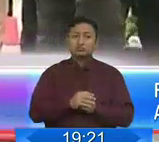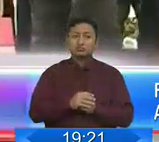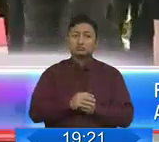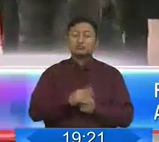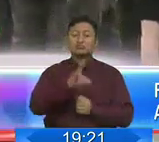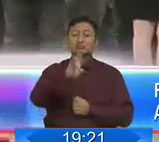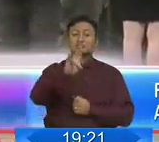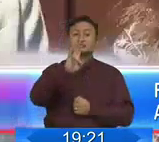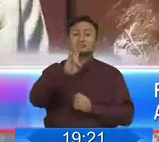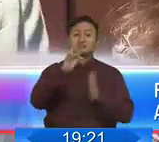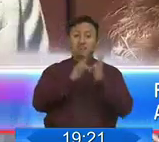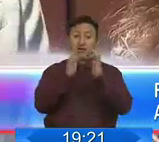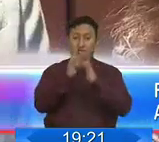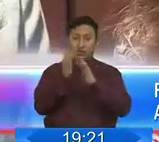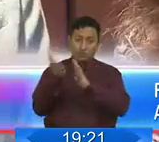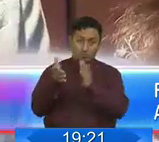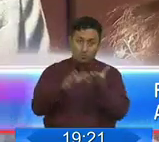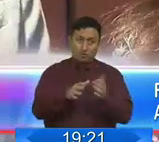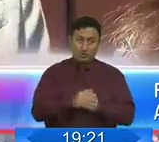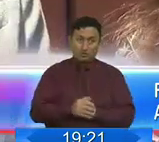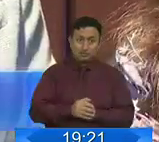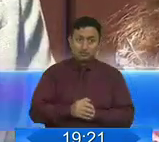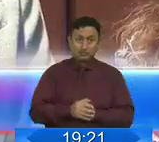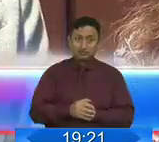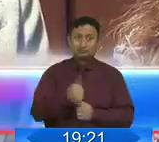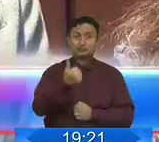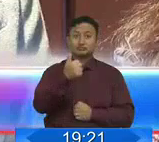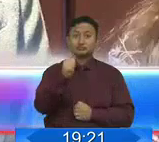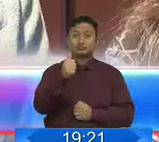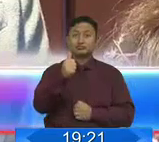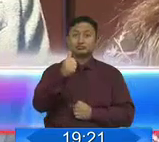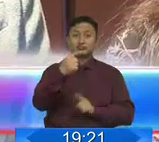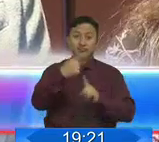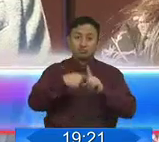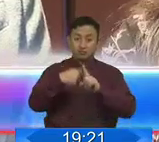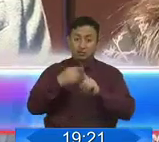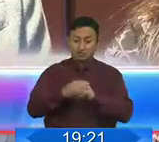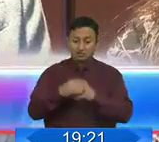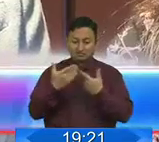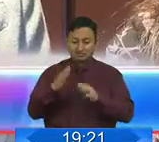7 de abril. Porque finalmente, después de 10 meses, sabemos